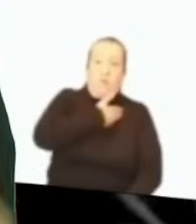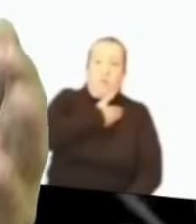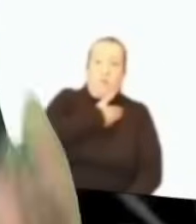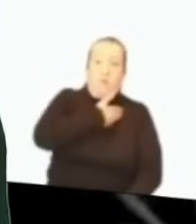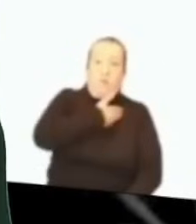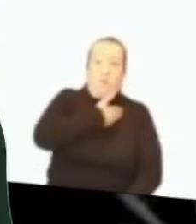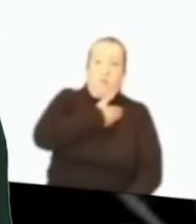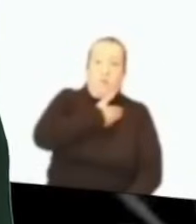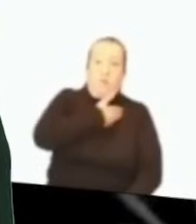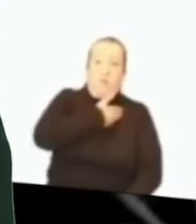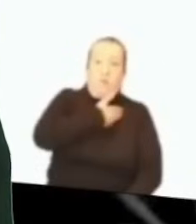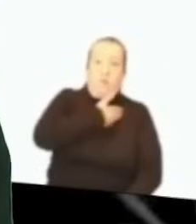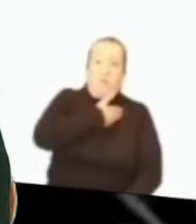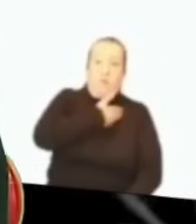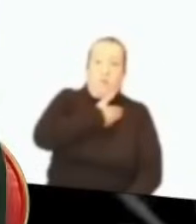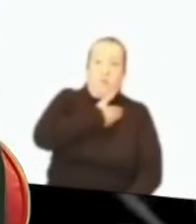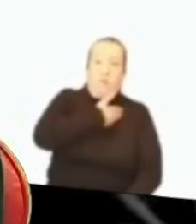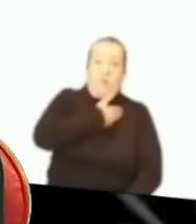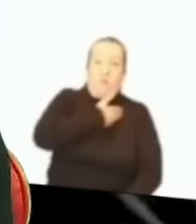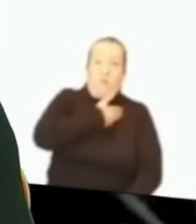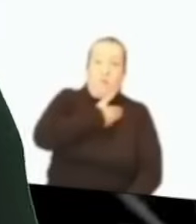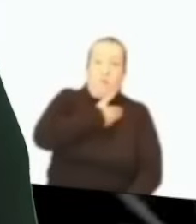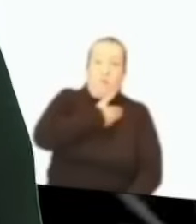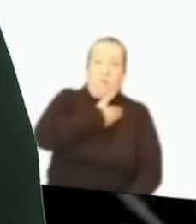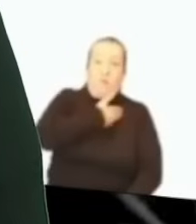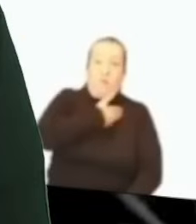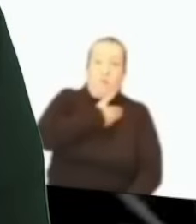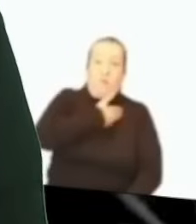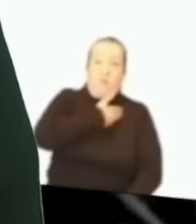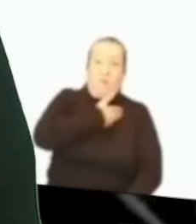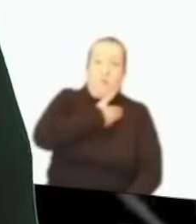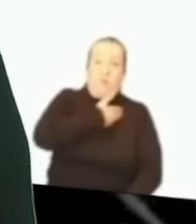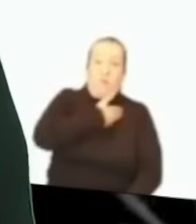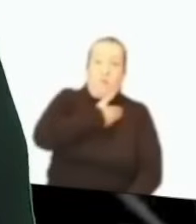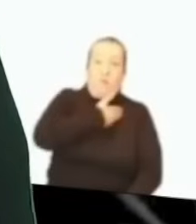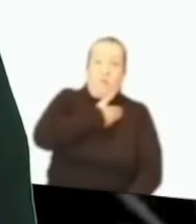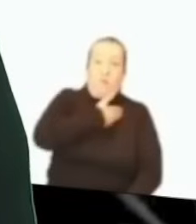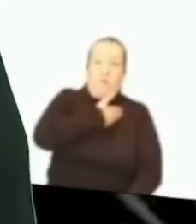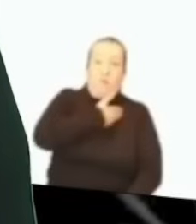reconoce tanto los beneficios como los desafíos de estos acuerdos